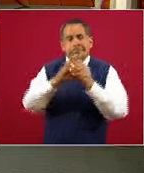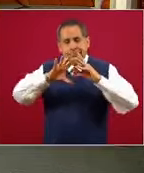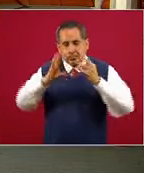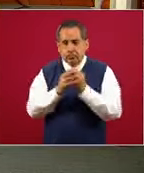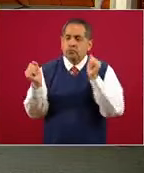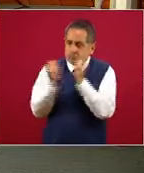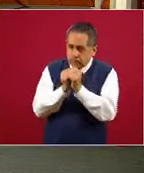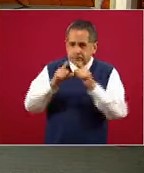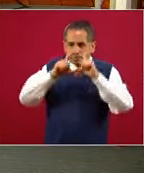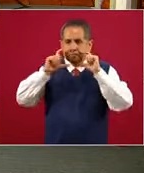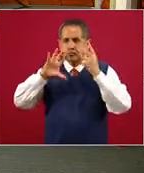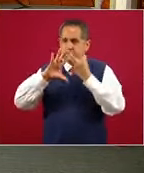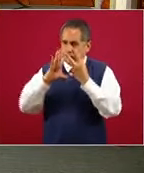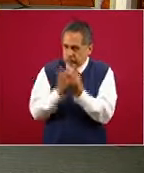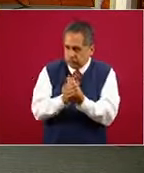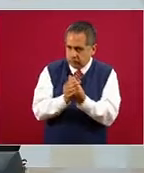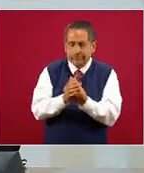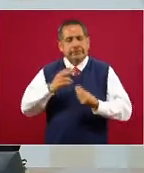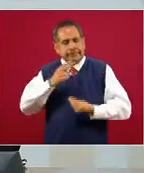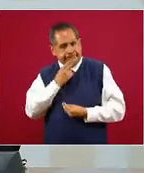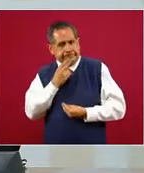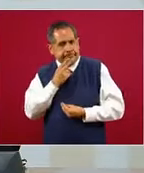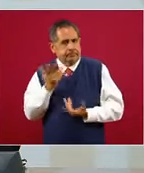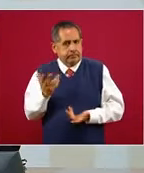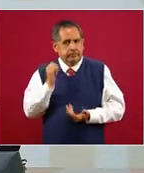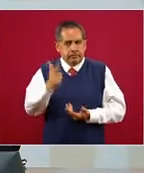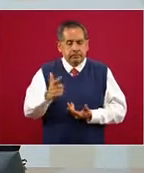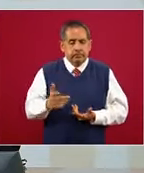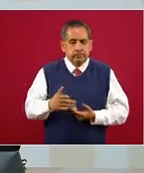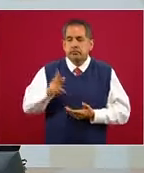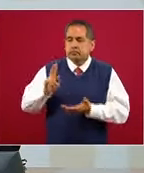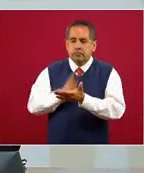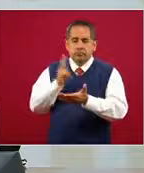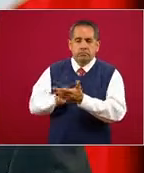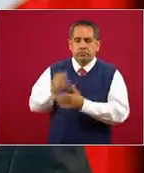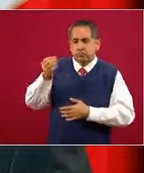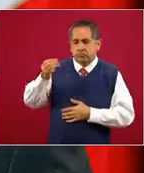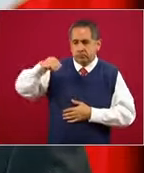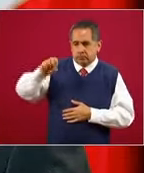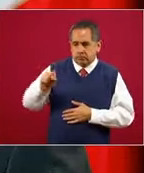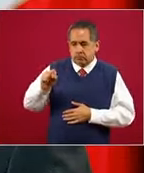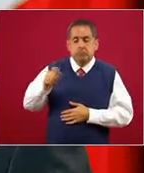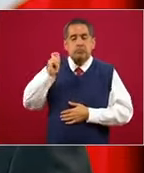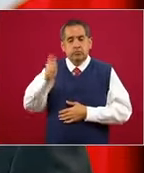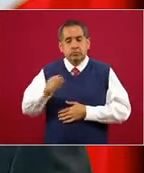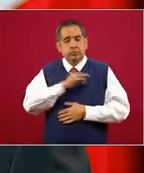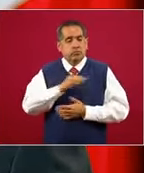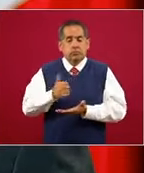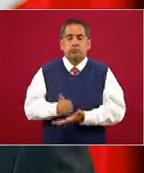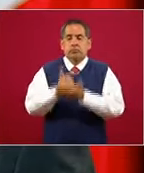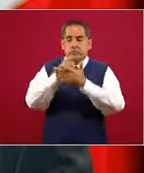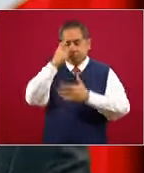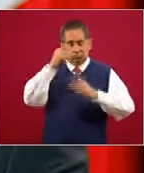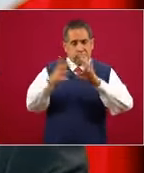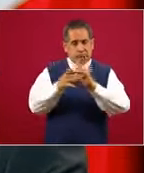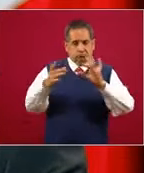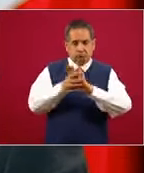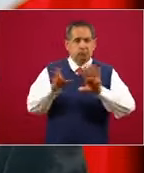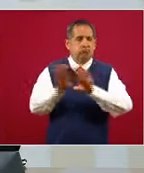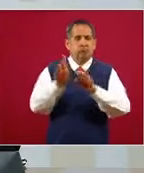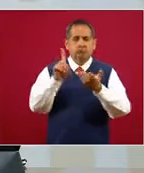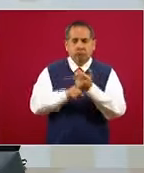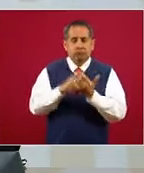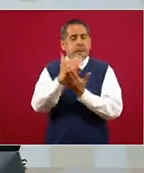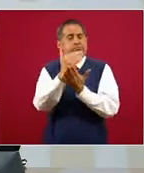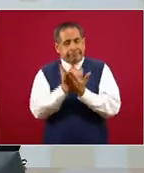con el cubrebocas, como lo señaló en repetidas ocasiones la Organización Mundial de la Salud, pueden ayudar a lograr